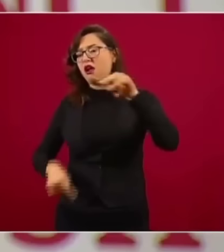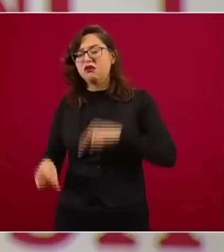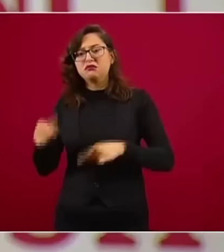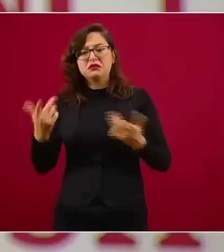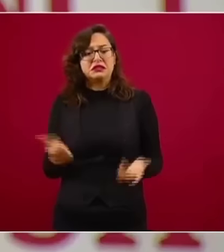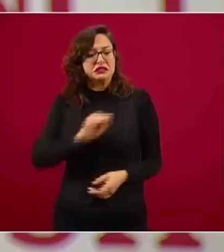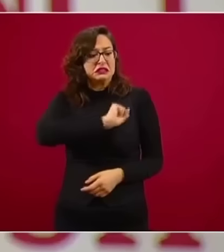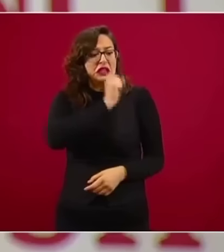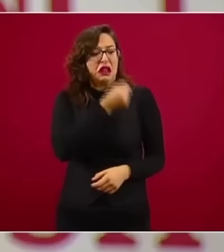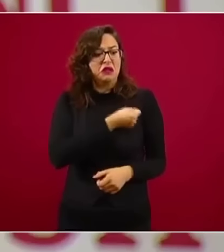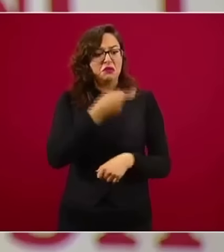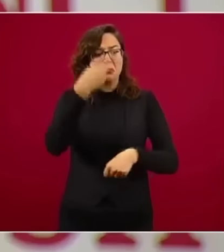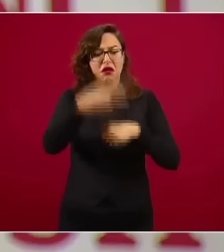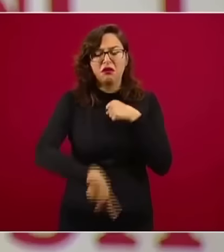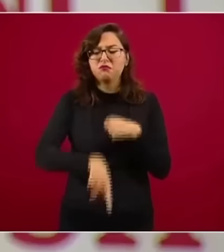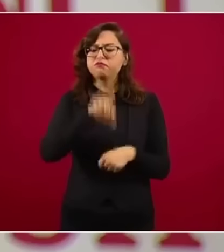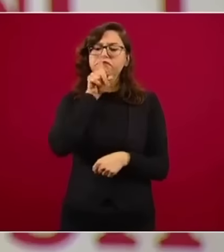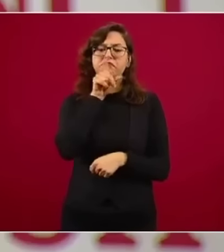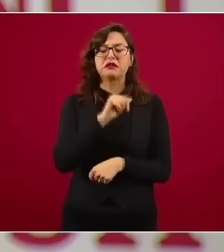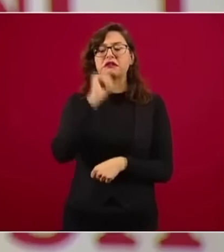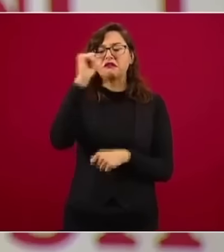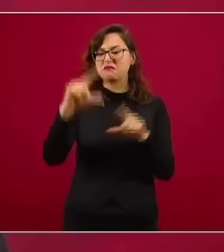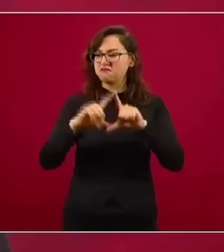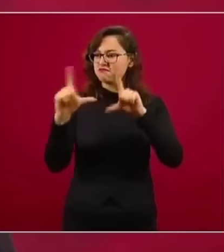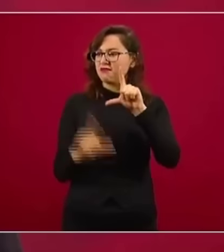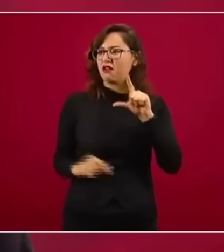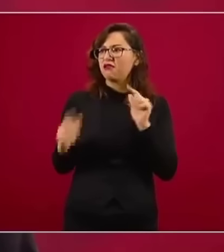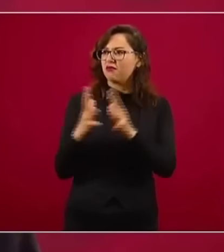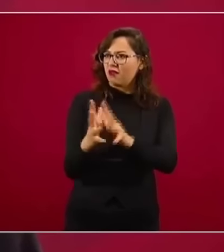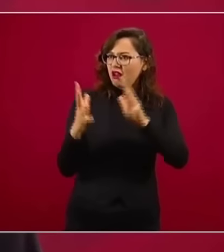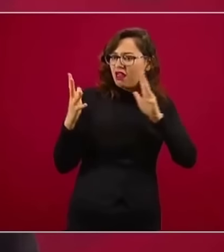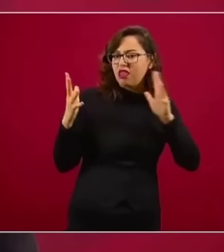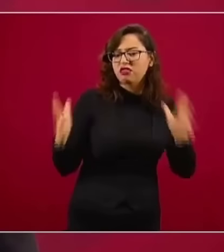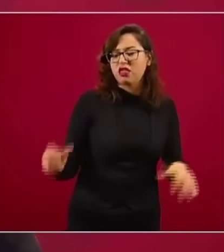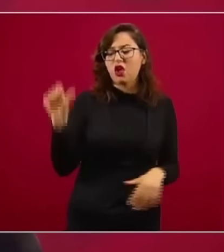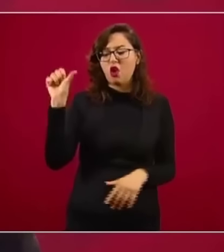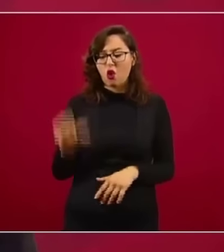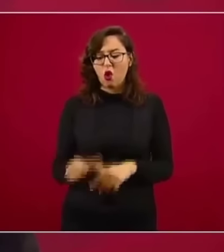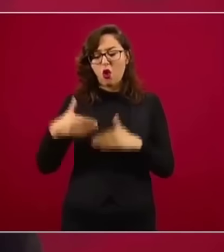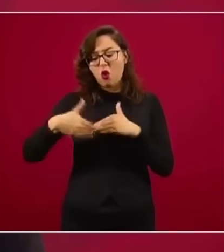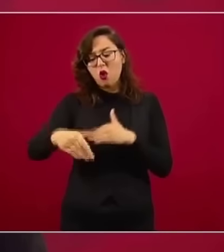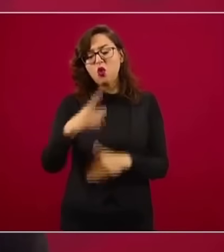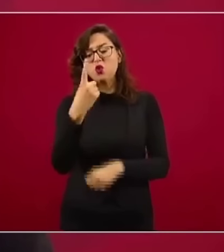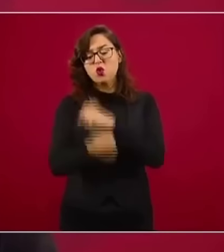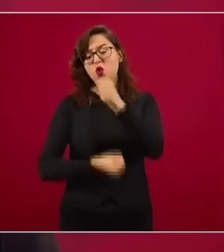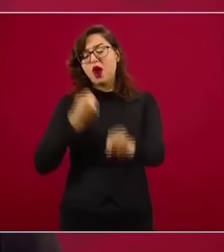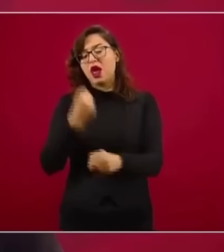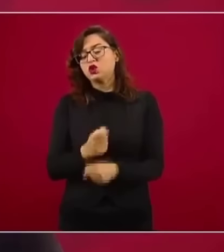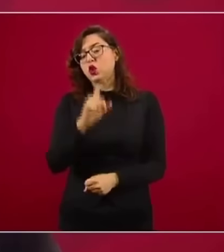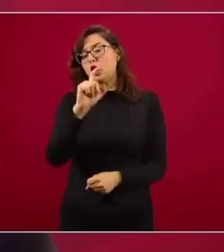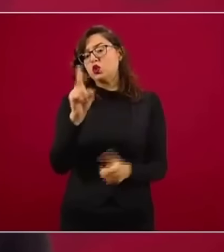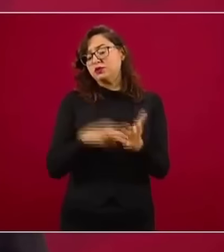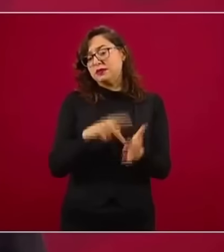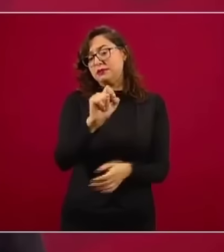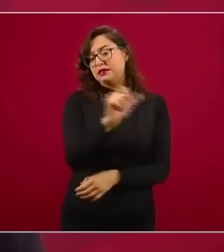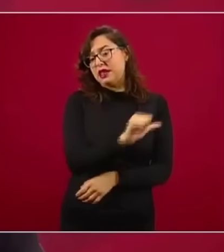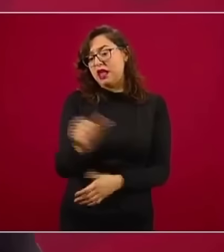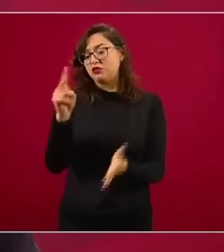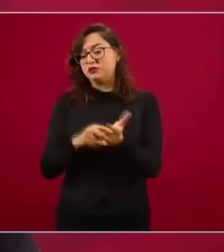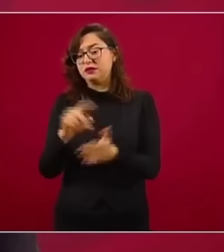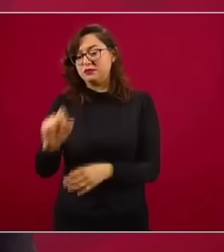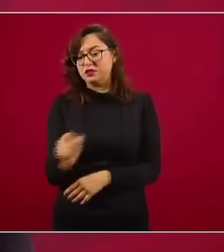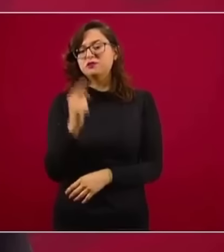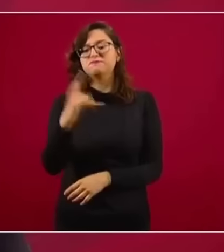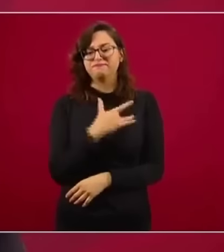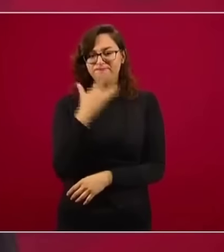y niños. Somos un gran México que hoy empieza el ciclo escolar 2021 con todo el entusiasmo